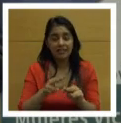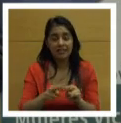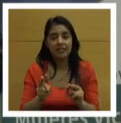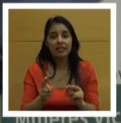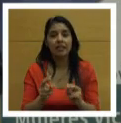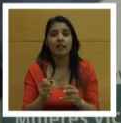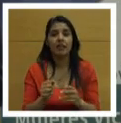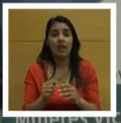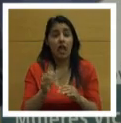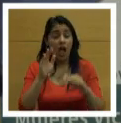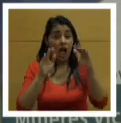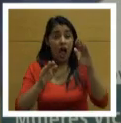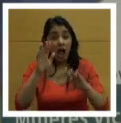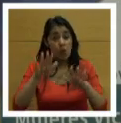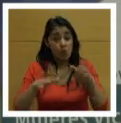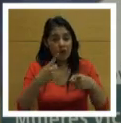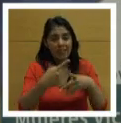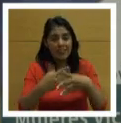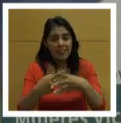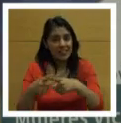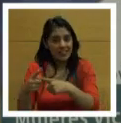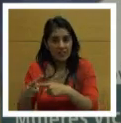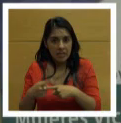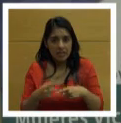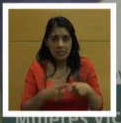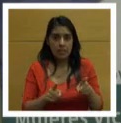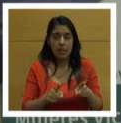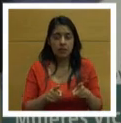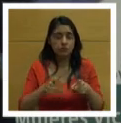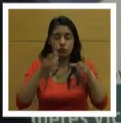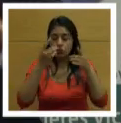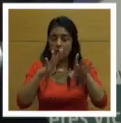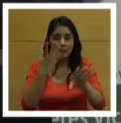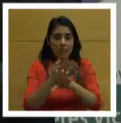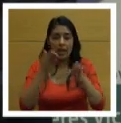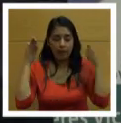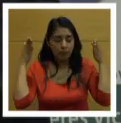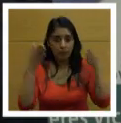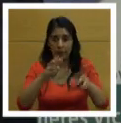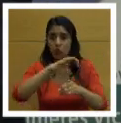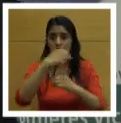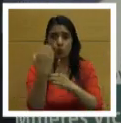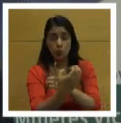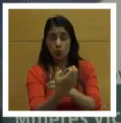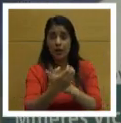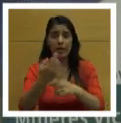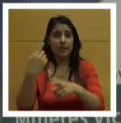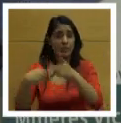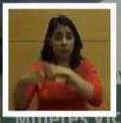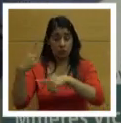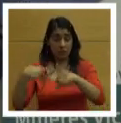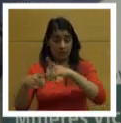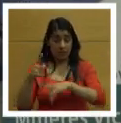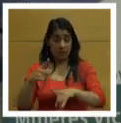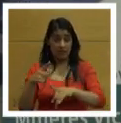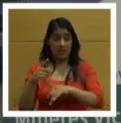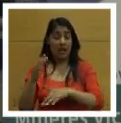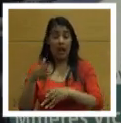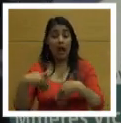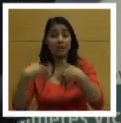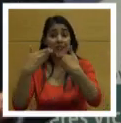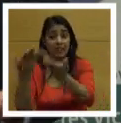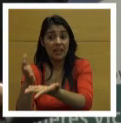ciertas diferencias que no se basan en nada más que aspectos culturales e históricamente asignados para las mujeres,